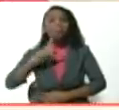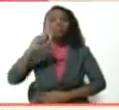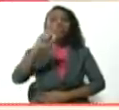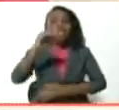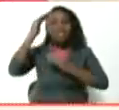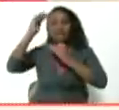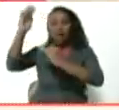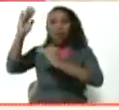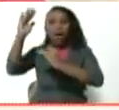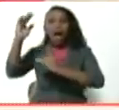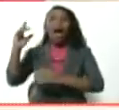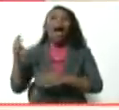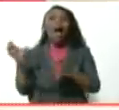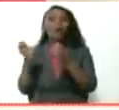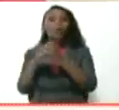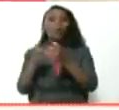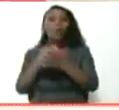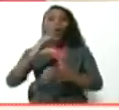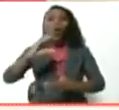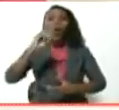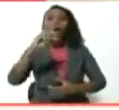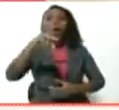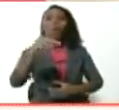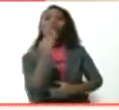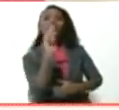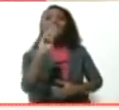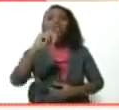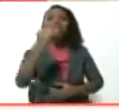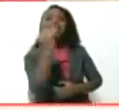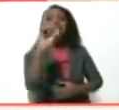al Partido Comunista de Venezuela. Está cumpliendo